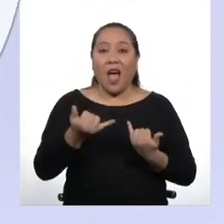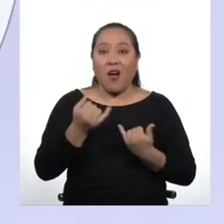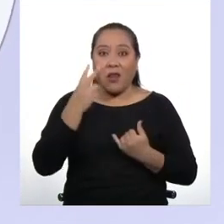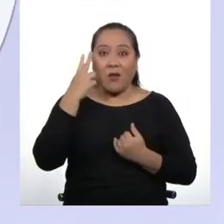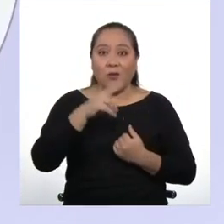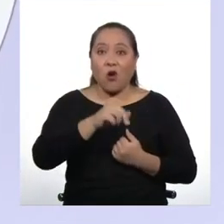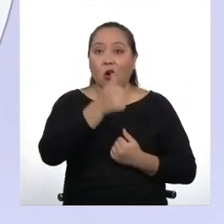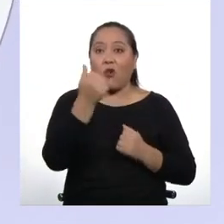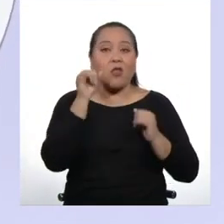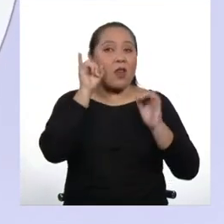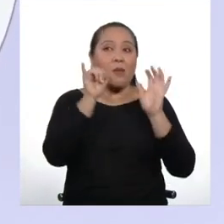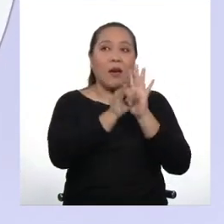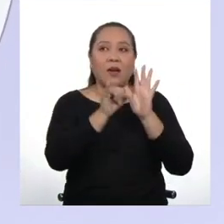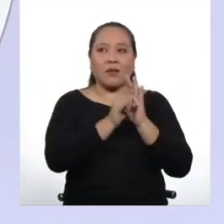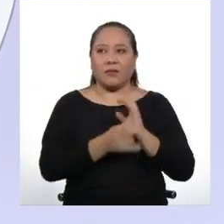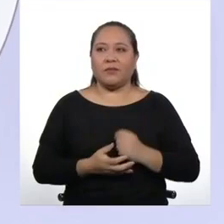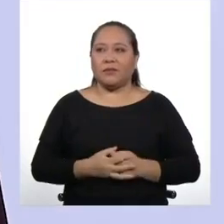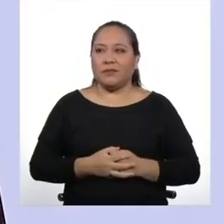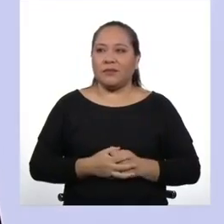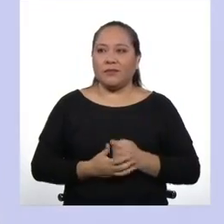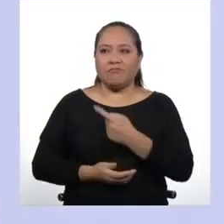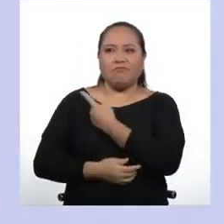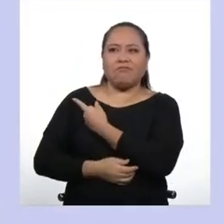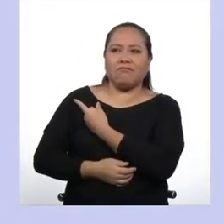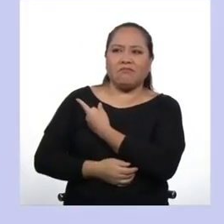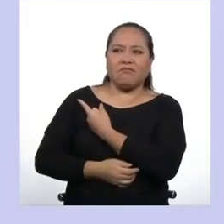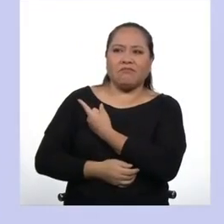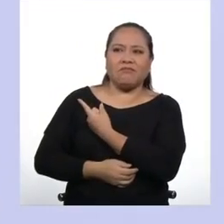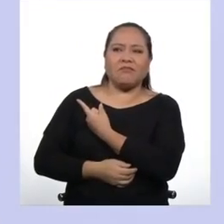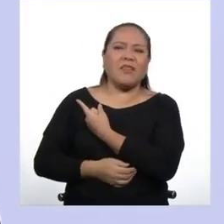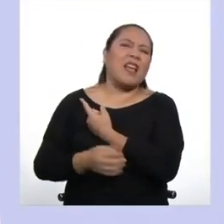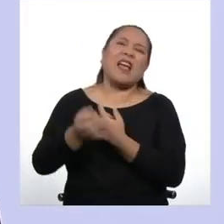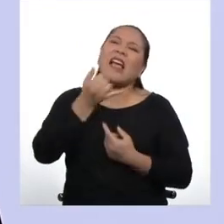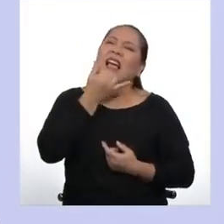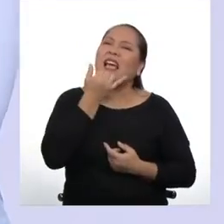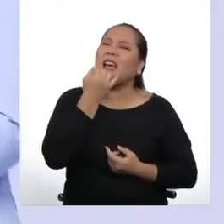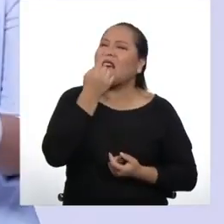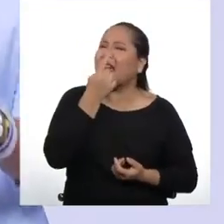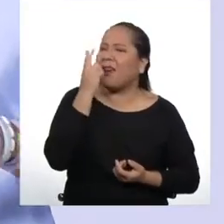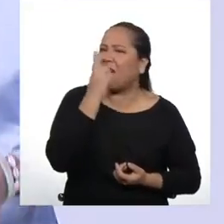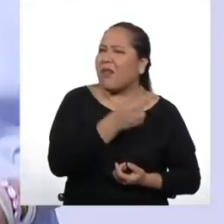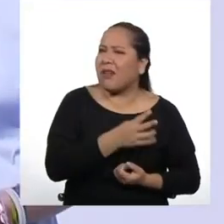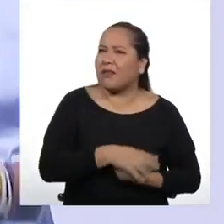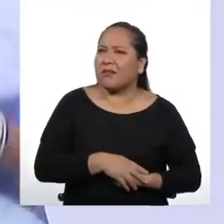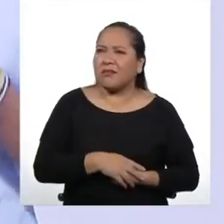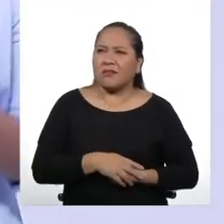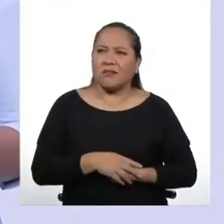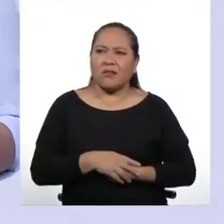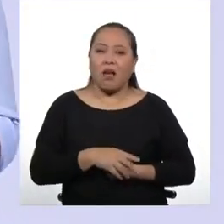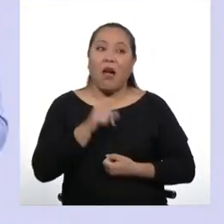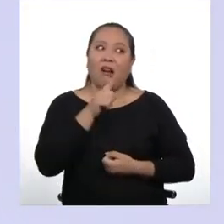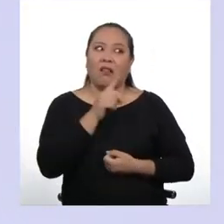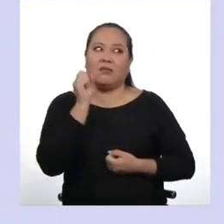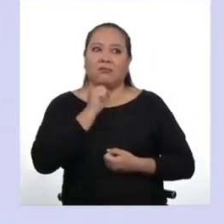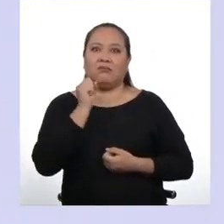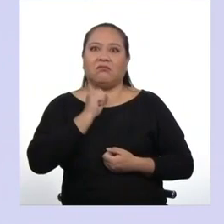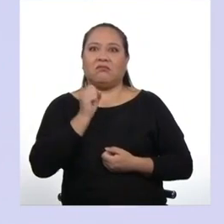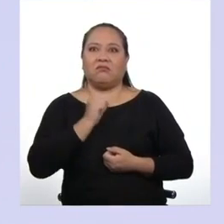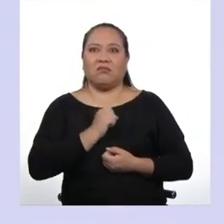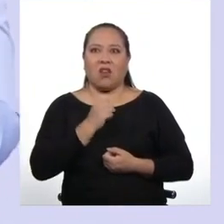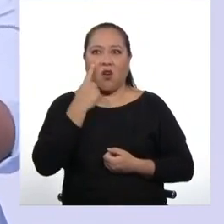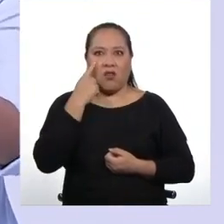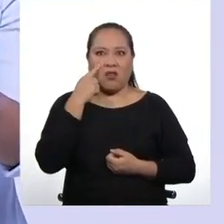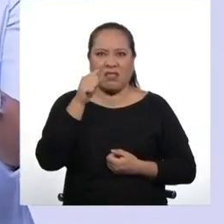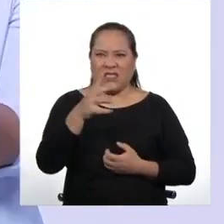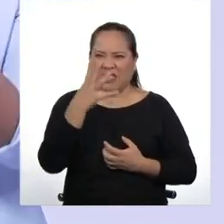otra imagen. ¿Me pueden decir qué es lo que ven? Uy, esa emoción también la conozco. Ese niño